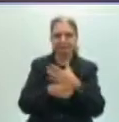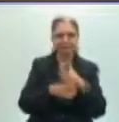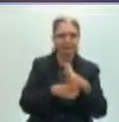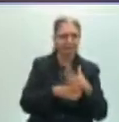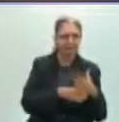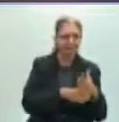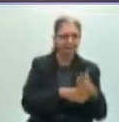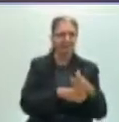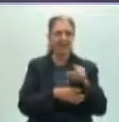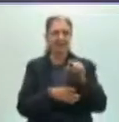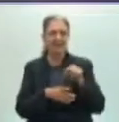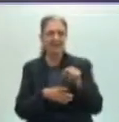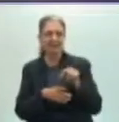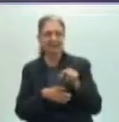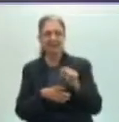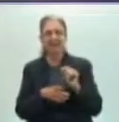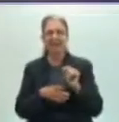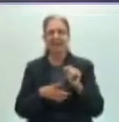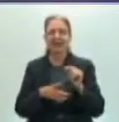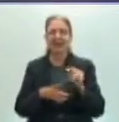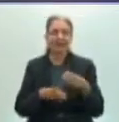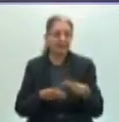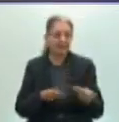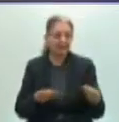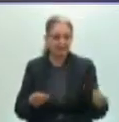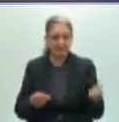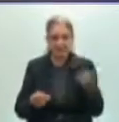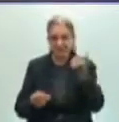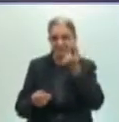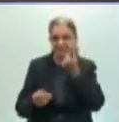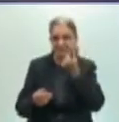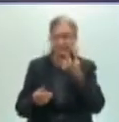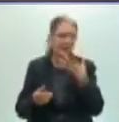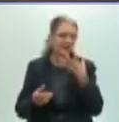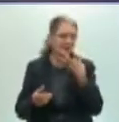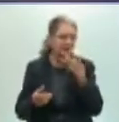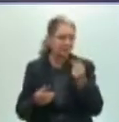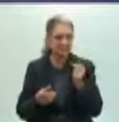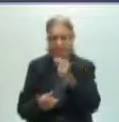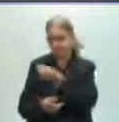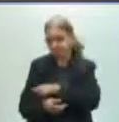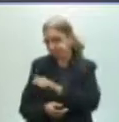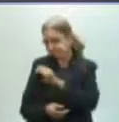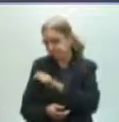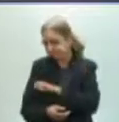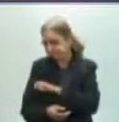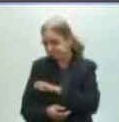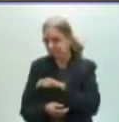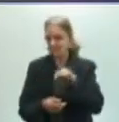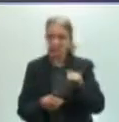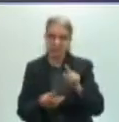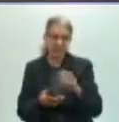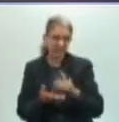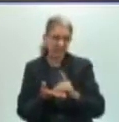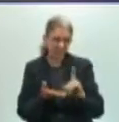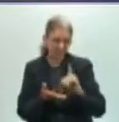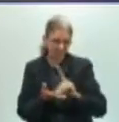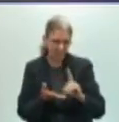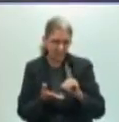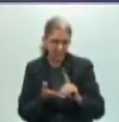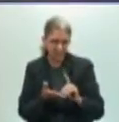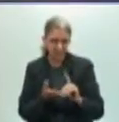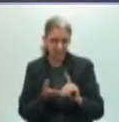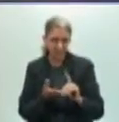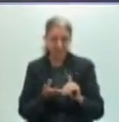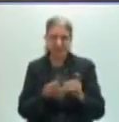productos de mayor demanda de la población. Pero tiene una característica: los datos están expresados en